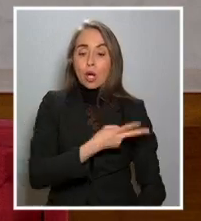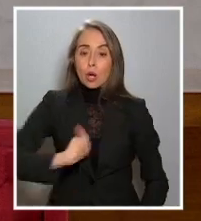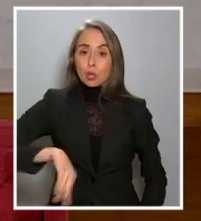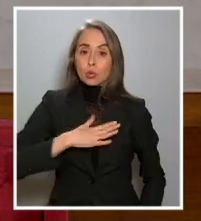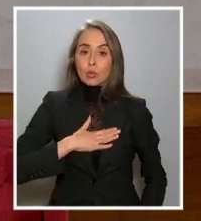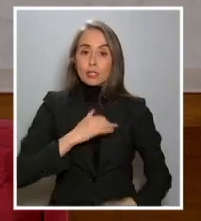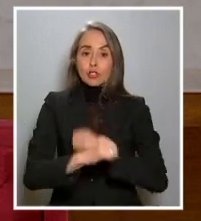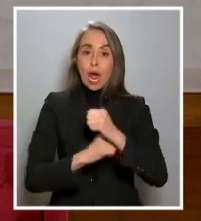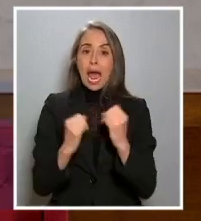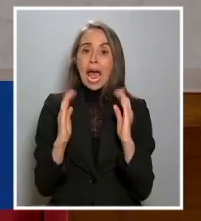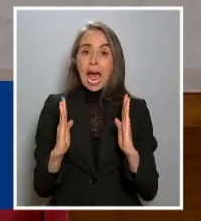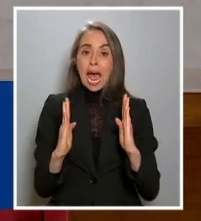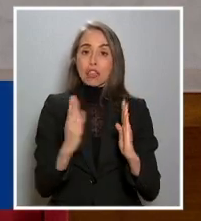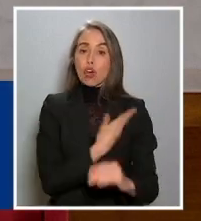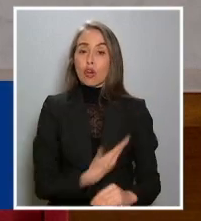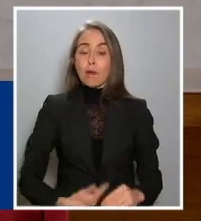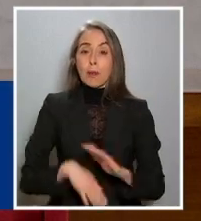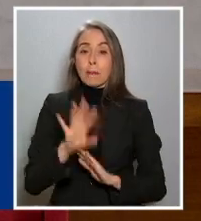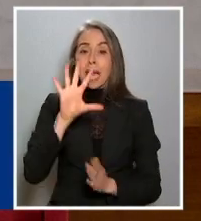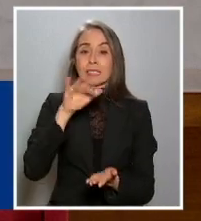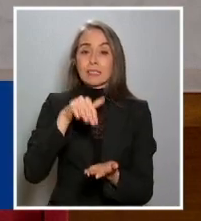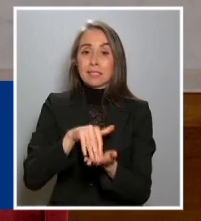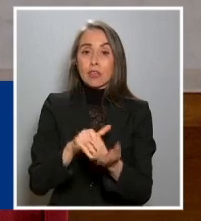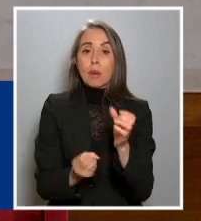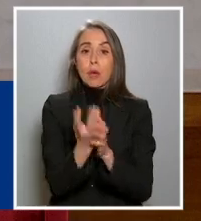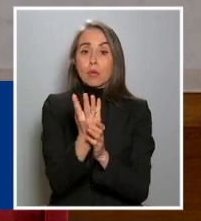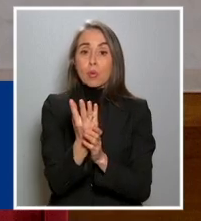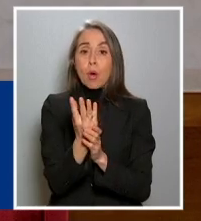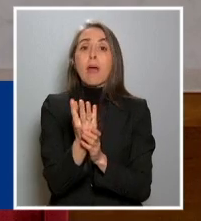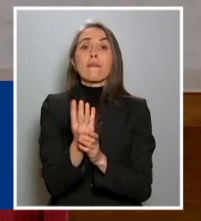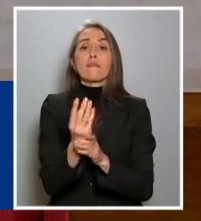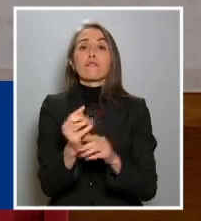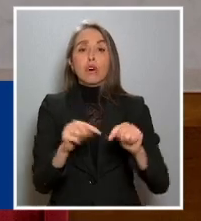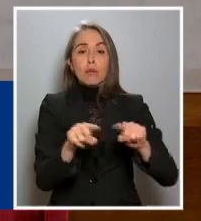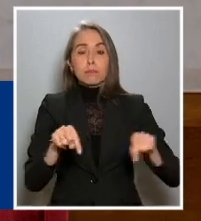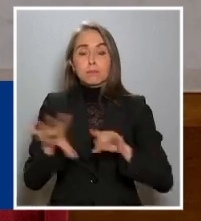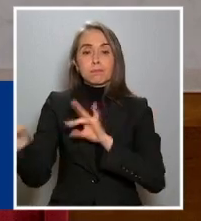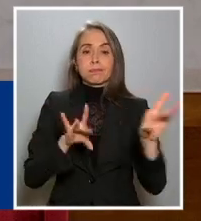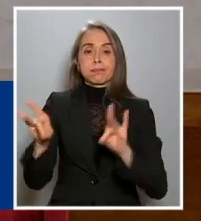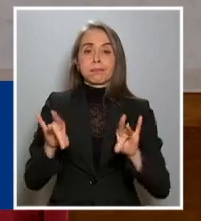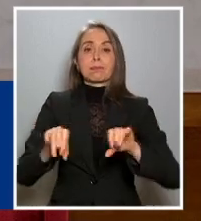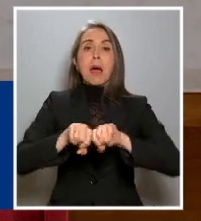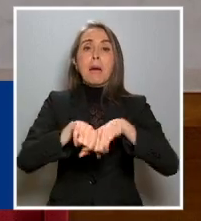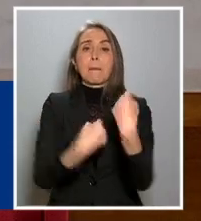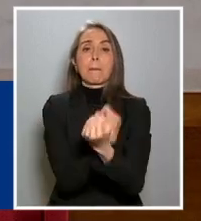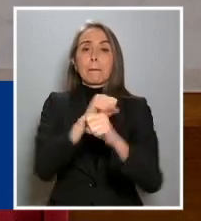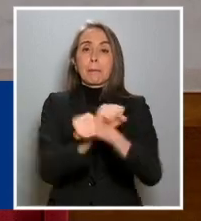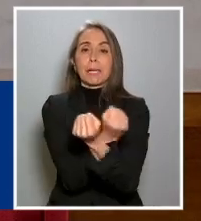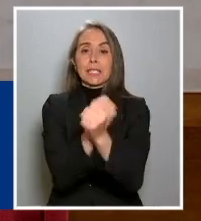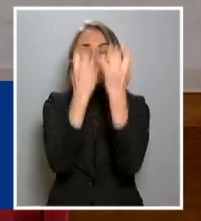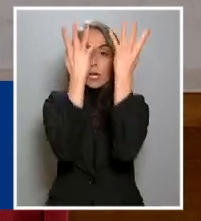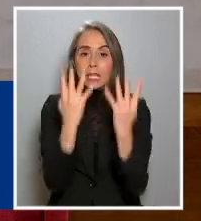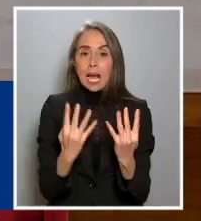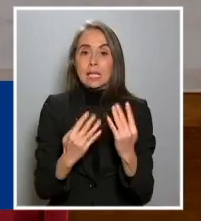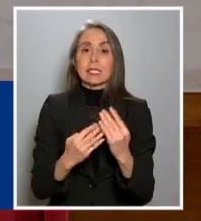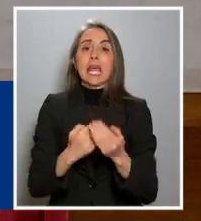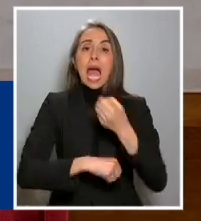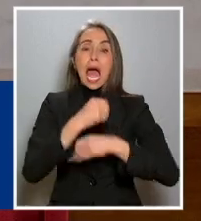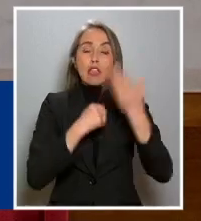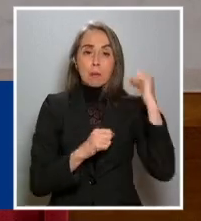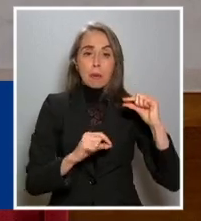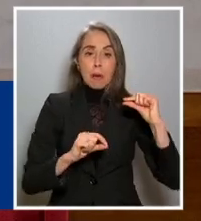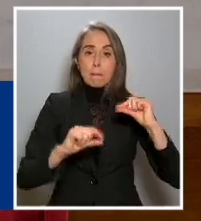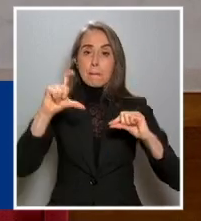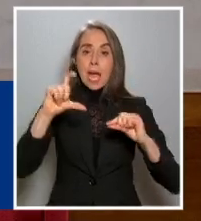gobierno vamos a haber habilitado más de 5.000 nuevos cupos en cárceles, superando el compromiso que asumimos el año pasado. Y gracias